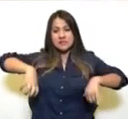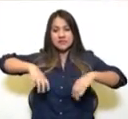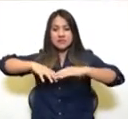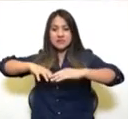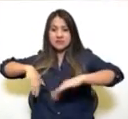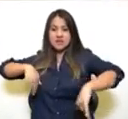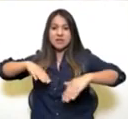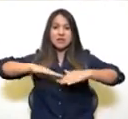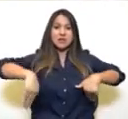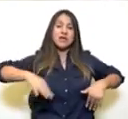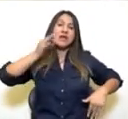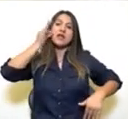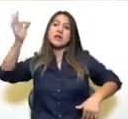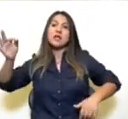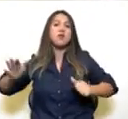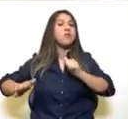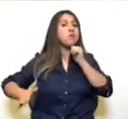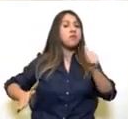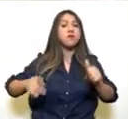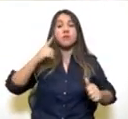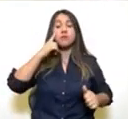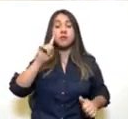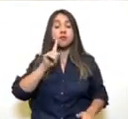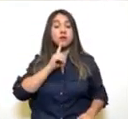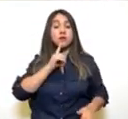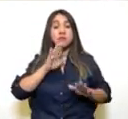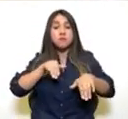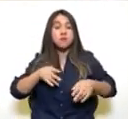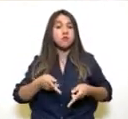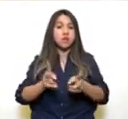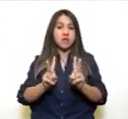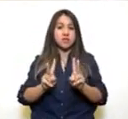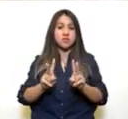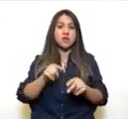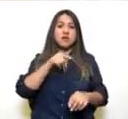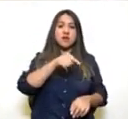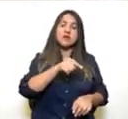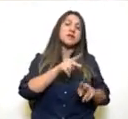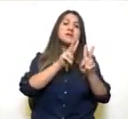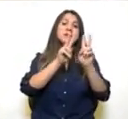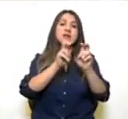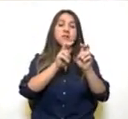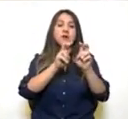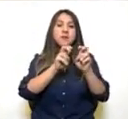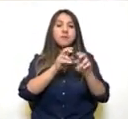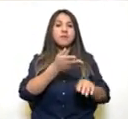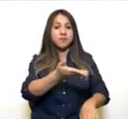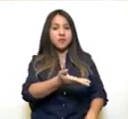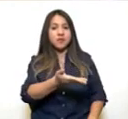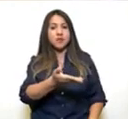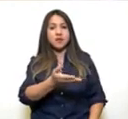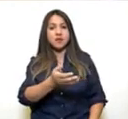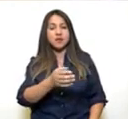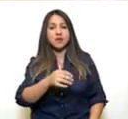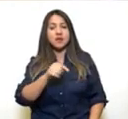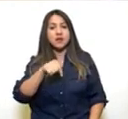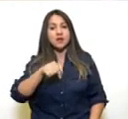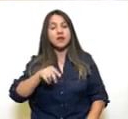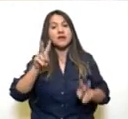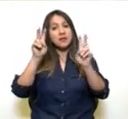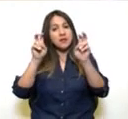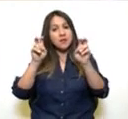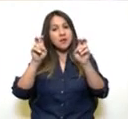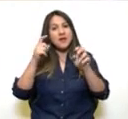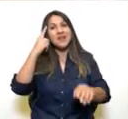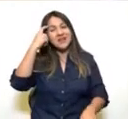segregación pero tener los mismos derechos en ese sentido cristian en este sentido